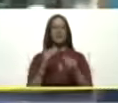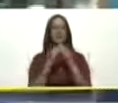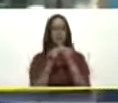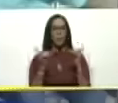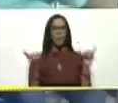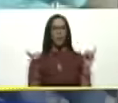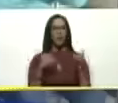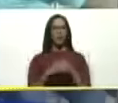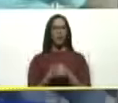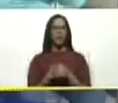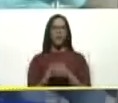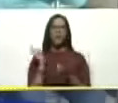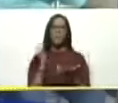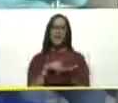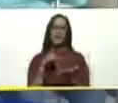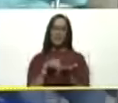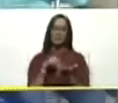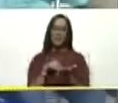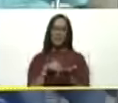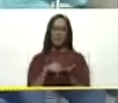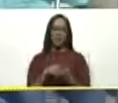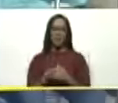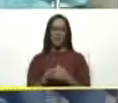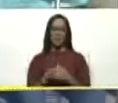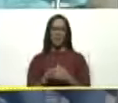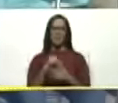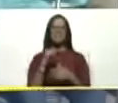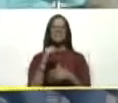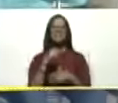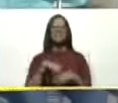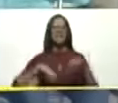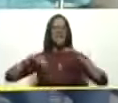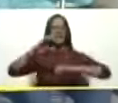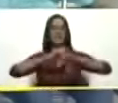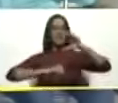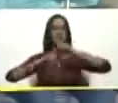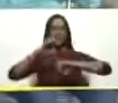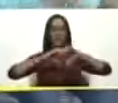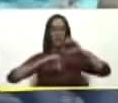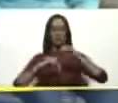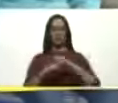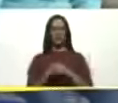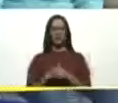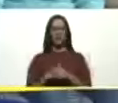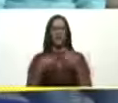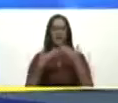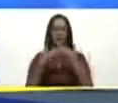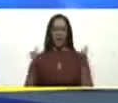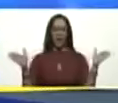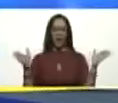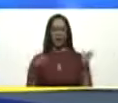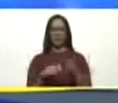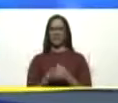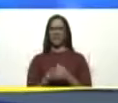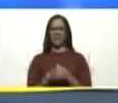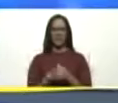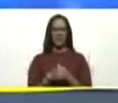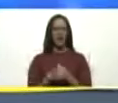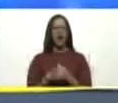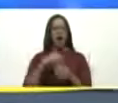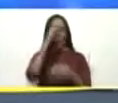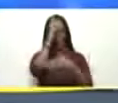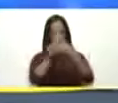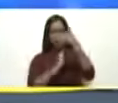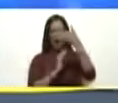democráticos, participativos, científicos, de puertas abiertas,